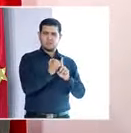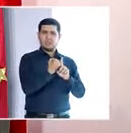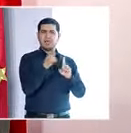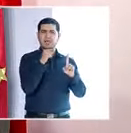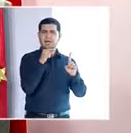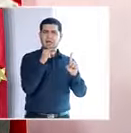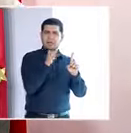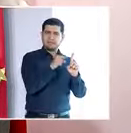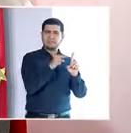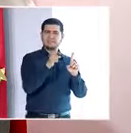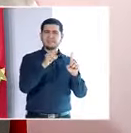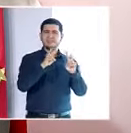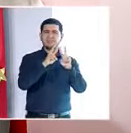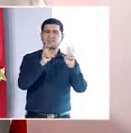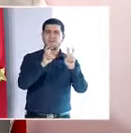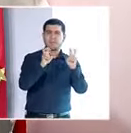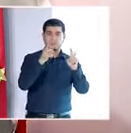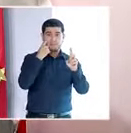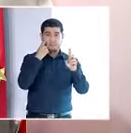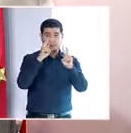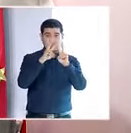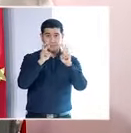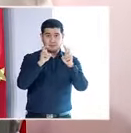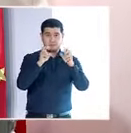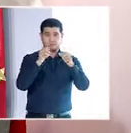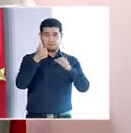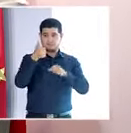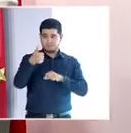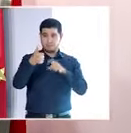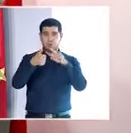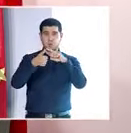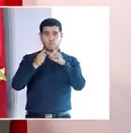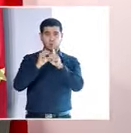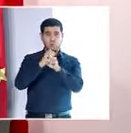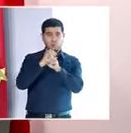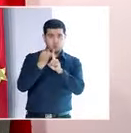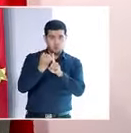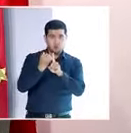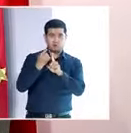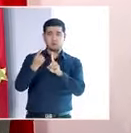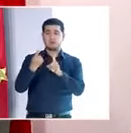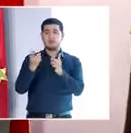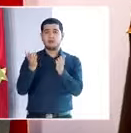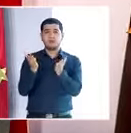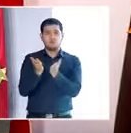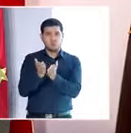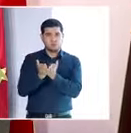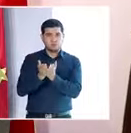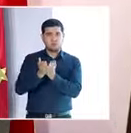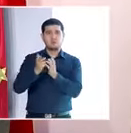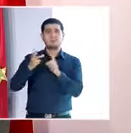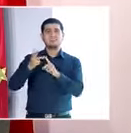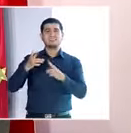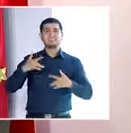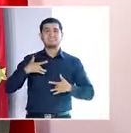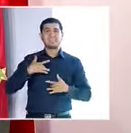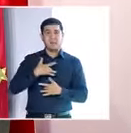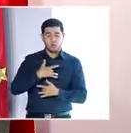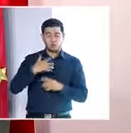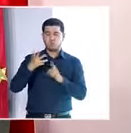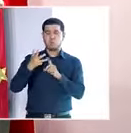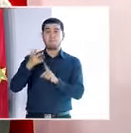otros sectores, el sector cultura, educación, salud, mujer, adulto mayor, el